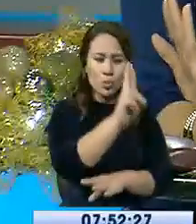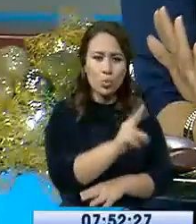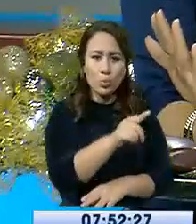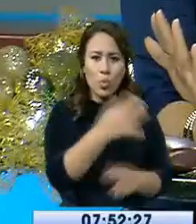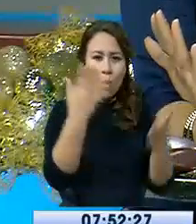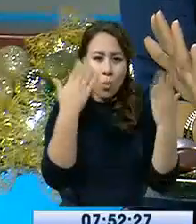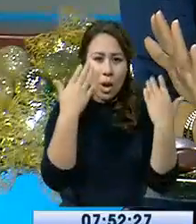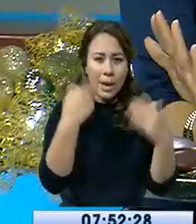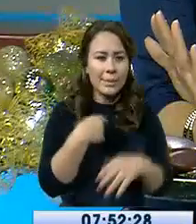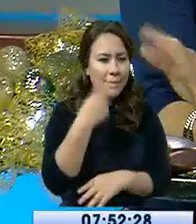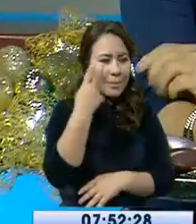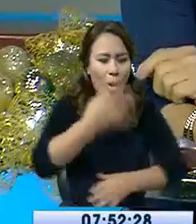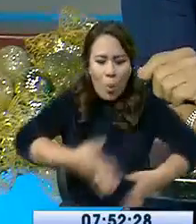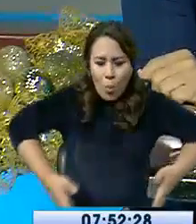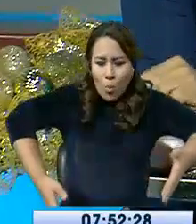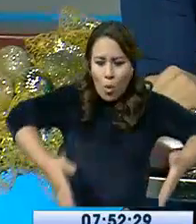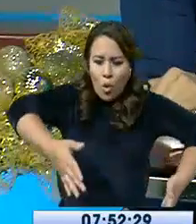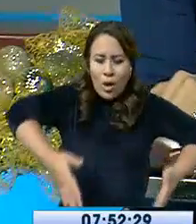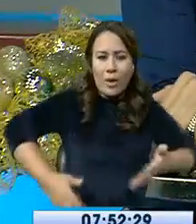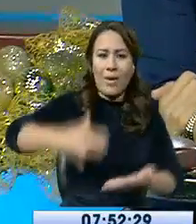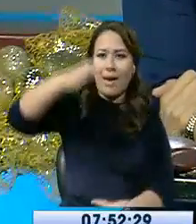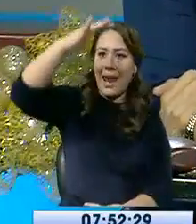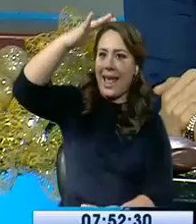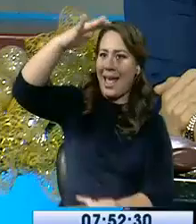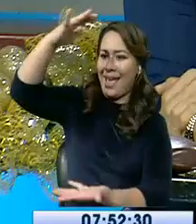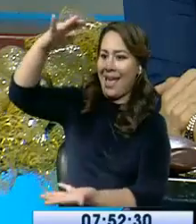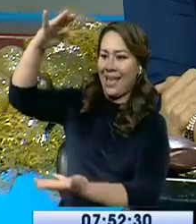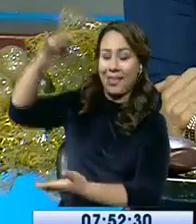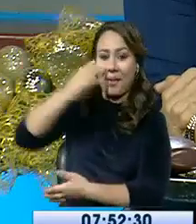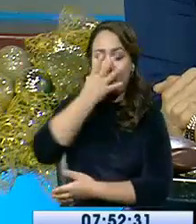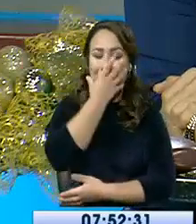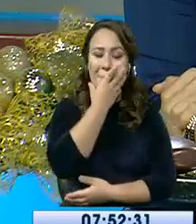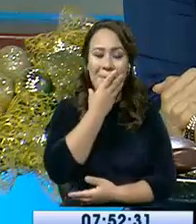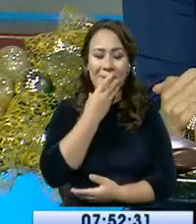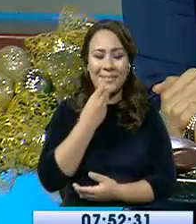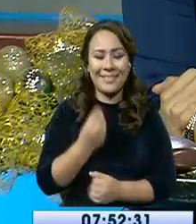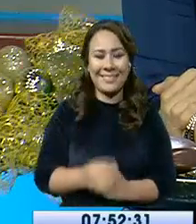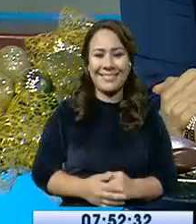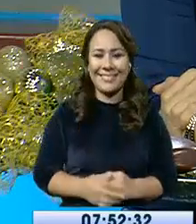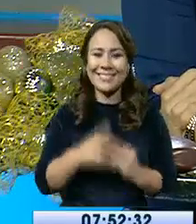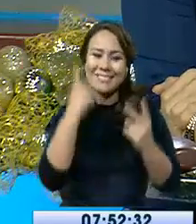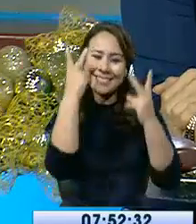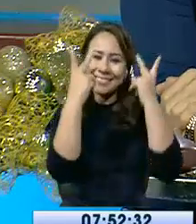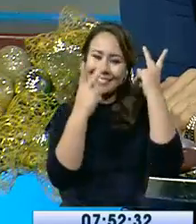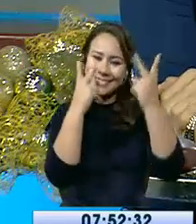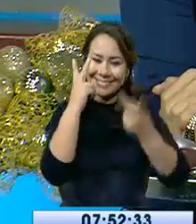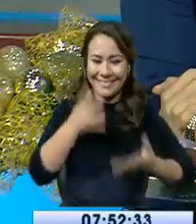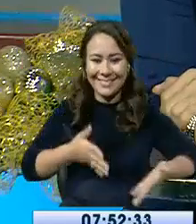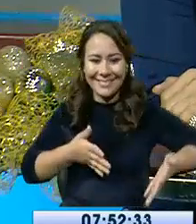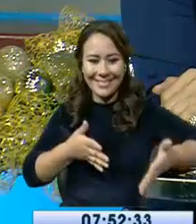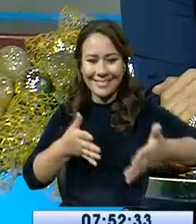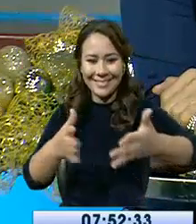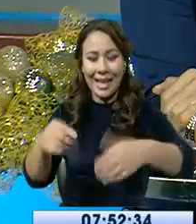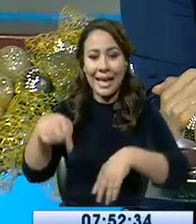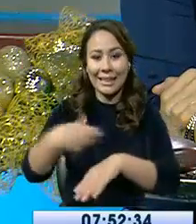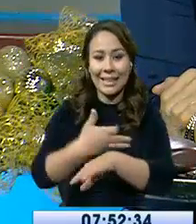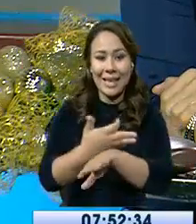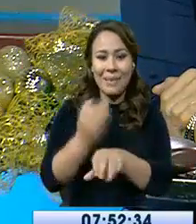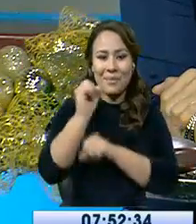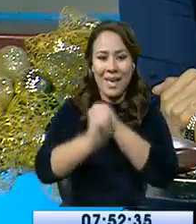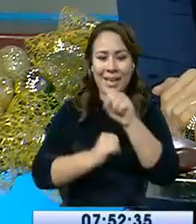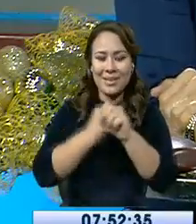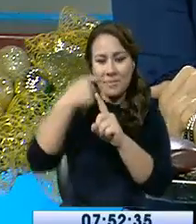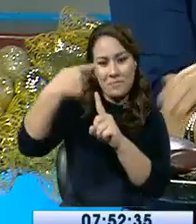con varios monigotes gigantes que se presentan como un atractivo turístico precisamente en esta época del